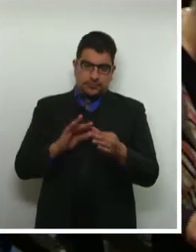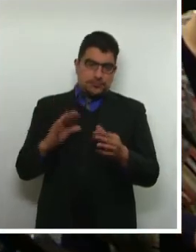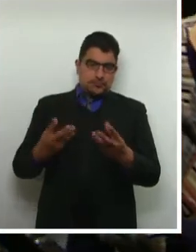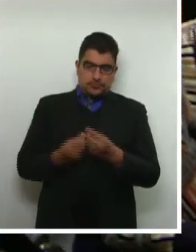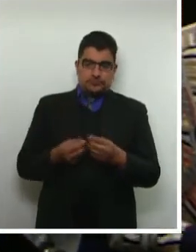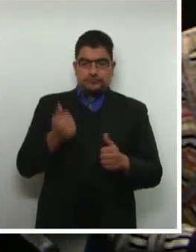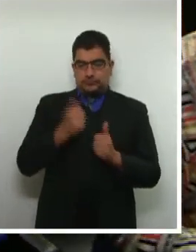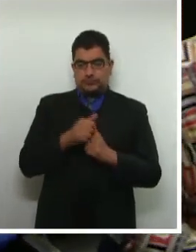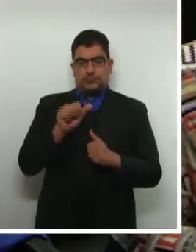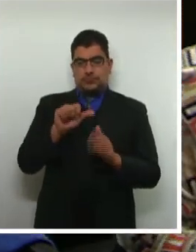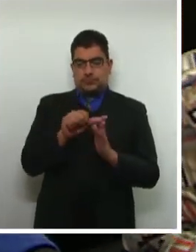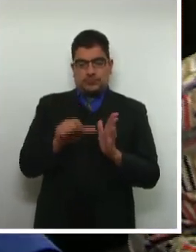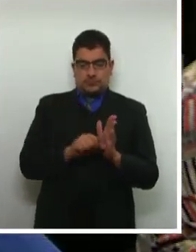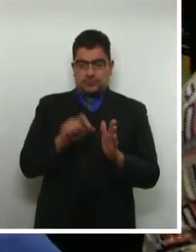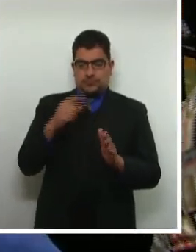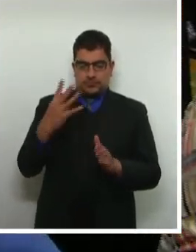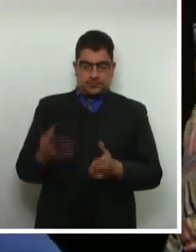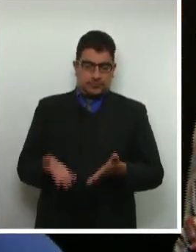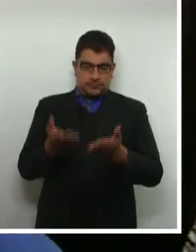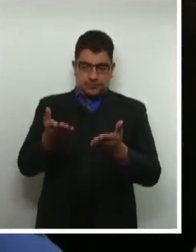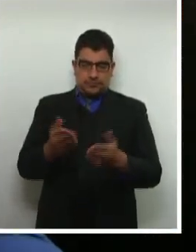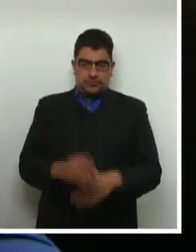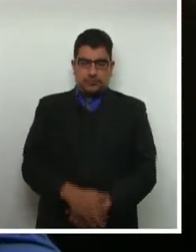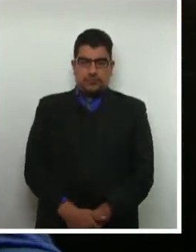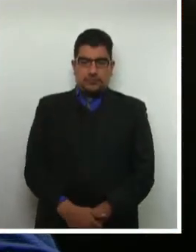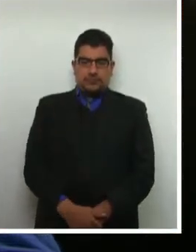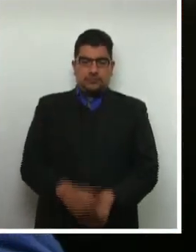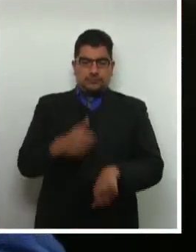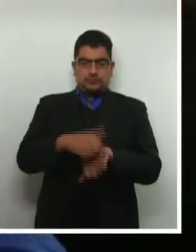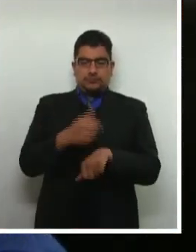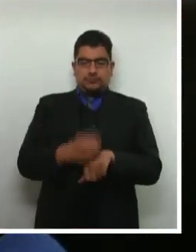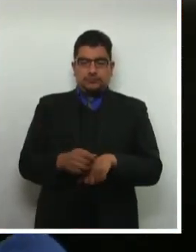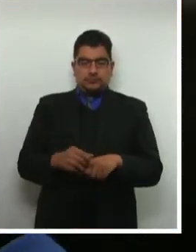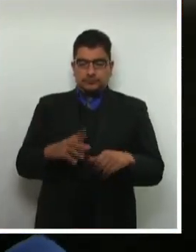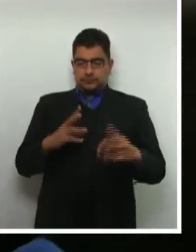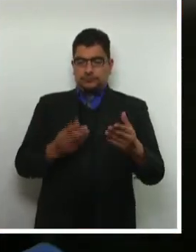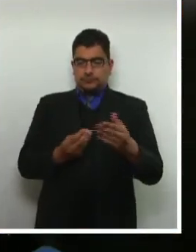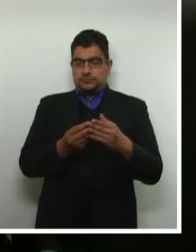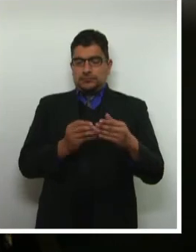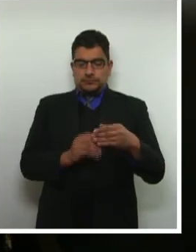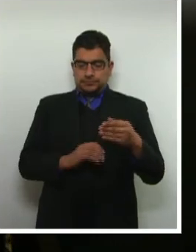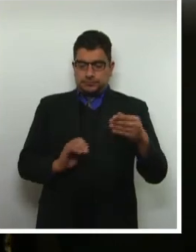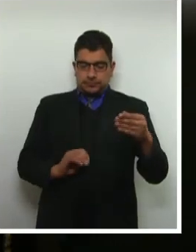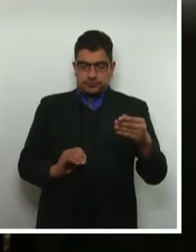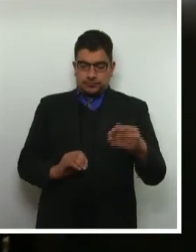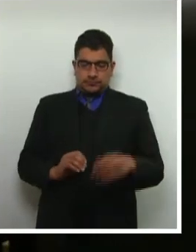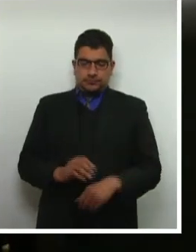artículo 24 y los numerales no reservados.